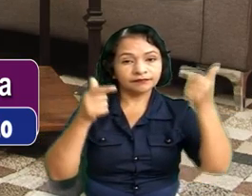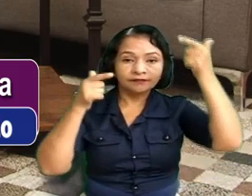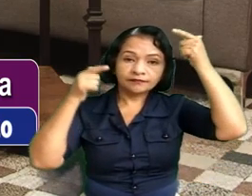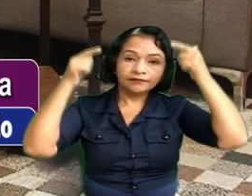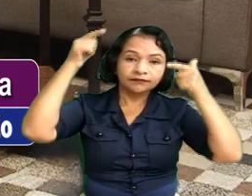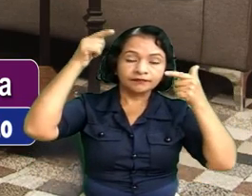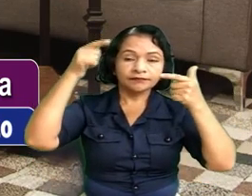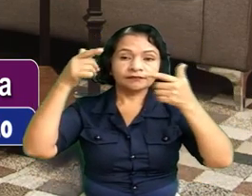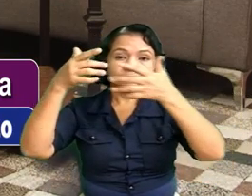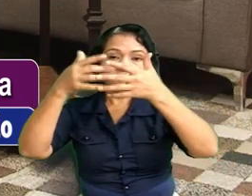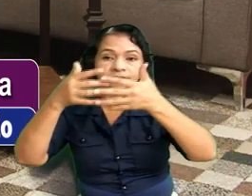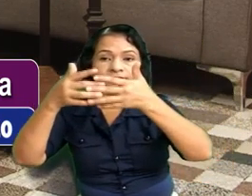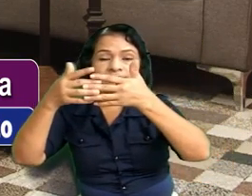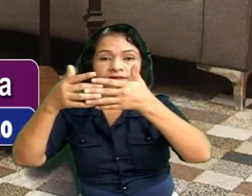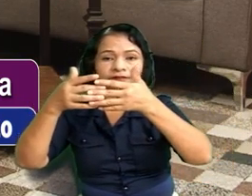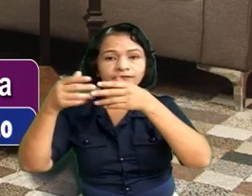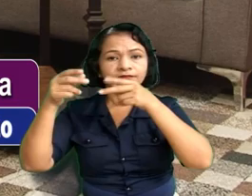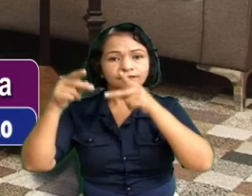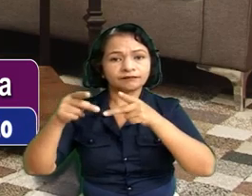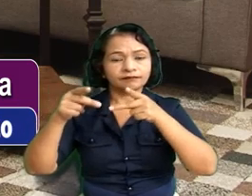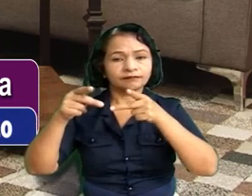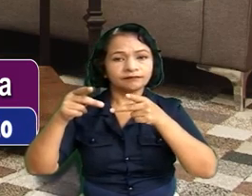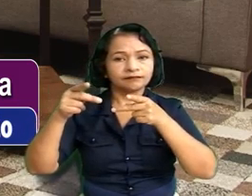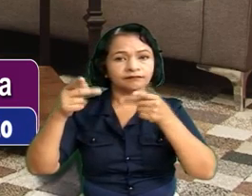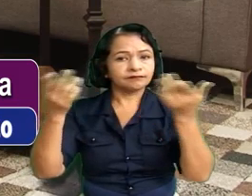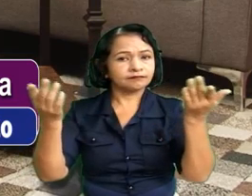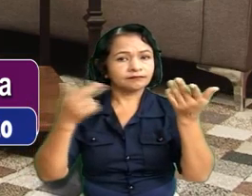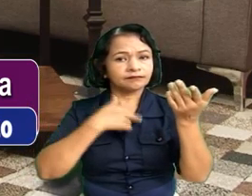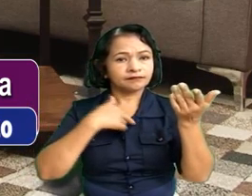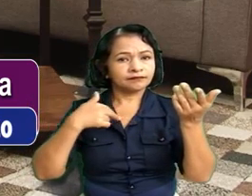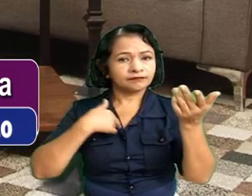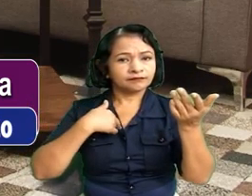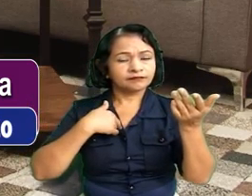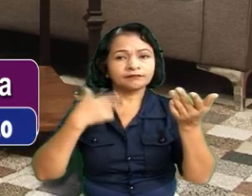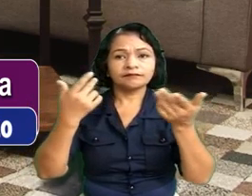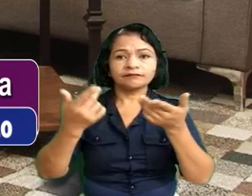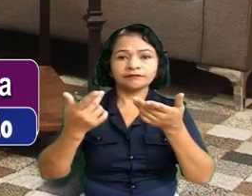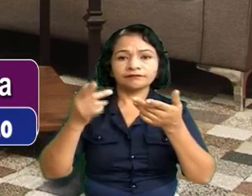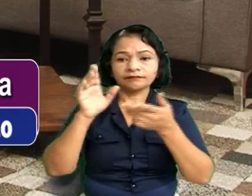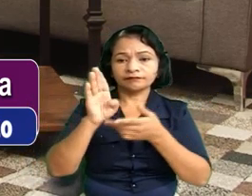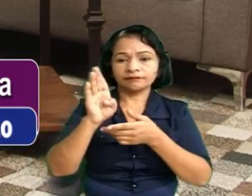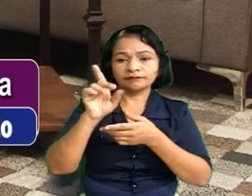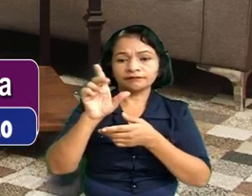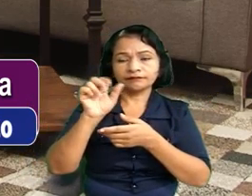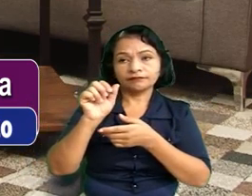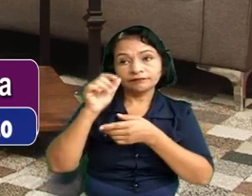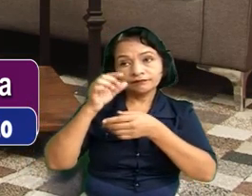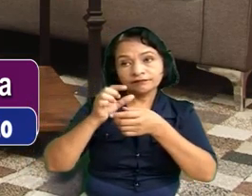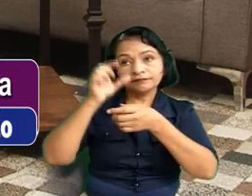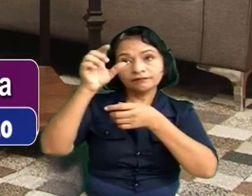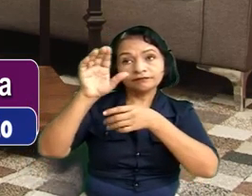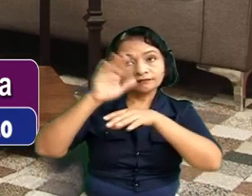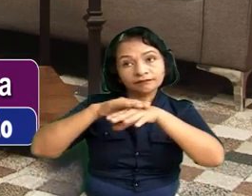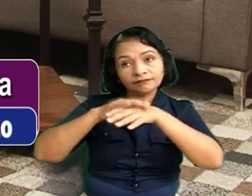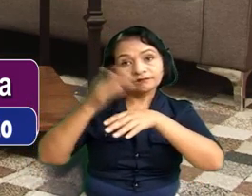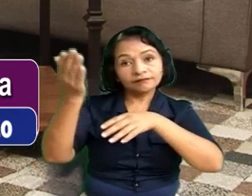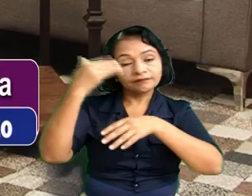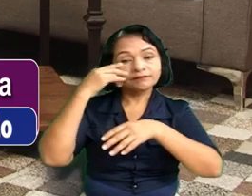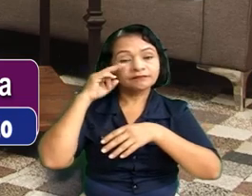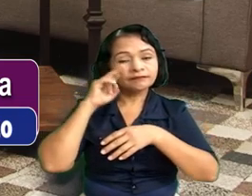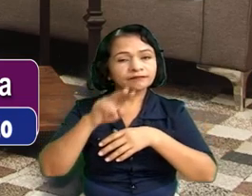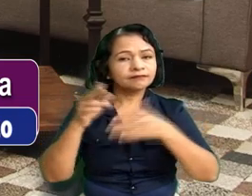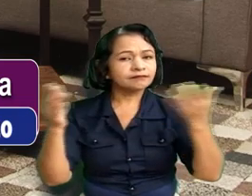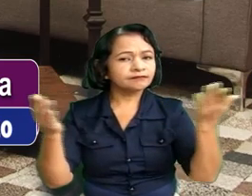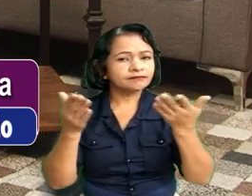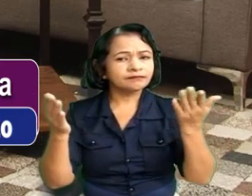y los marines norteamericanos, vienen precisamente a propósito de invitaciones por Blanca Arauz. ¿Cómo entendemos eso y lo que nos pueda decir al respecto